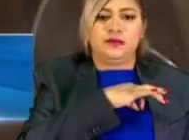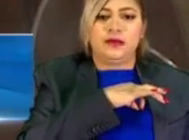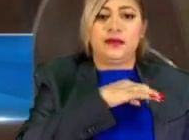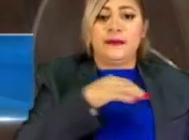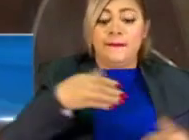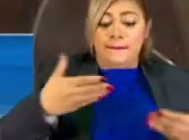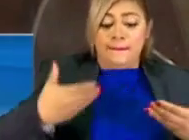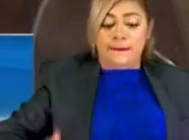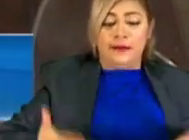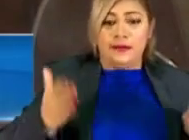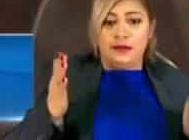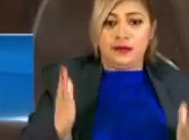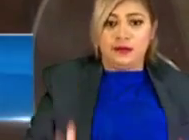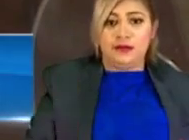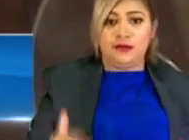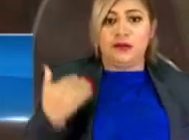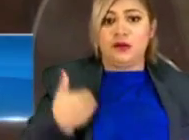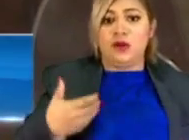Panameñas y panameños,